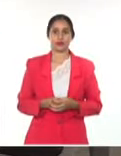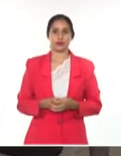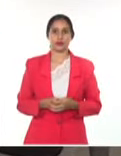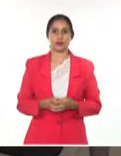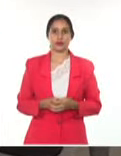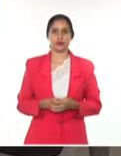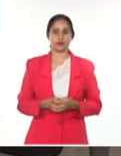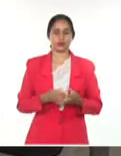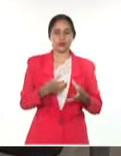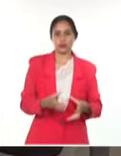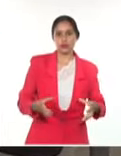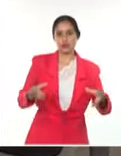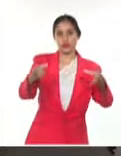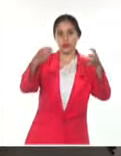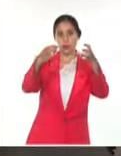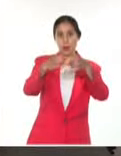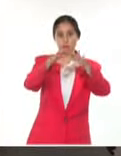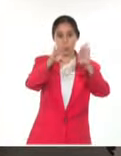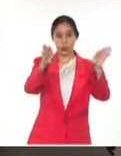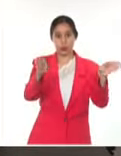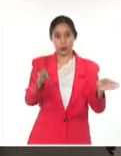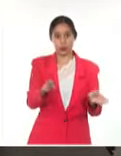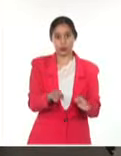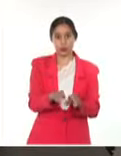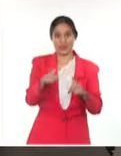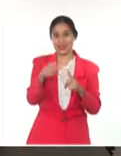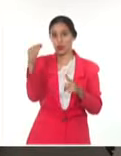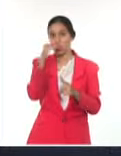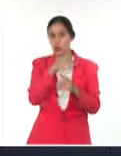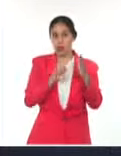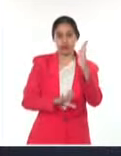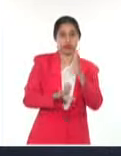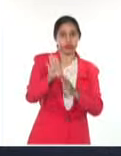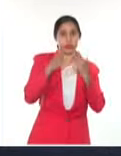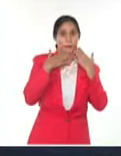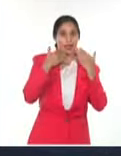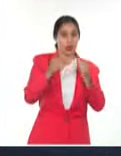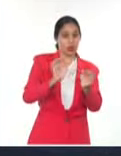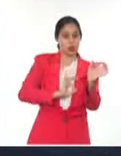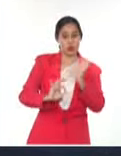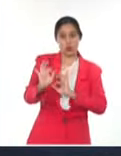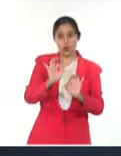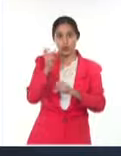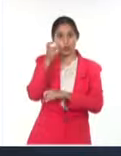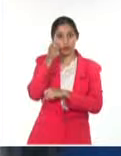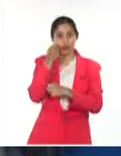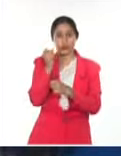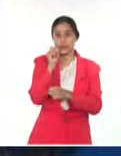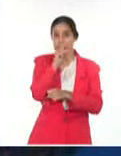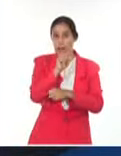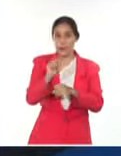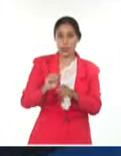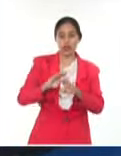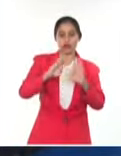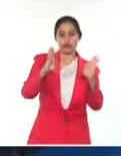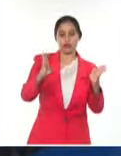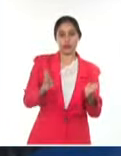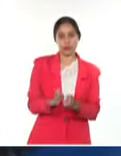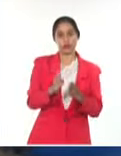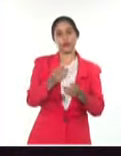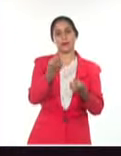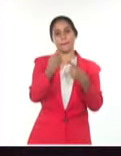Moldes y equipos con tecnologías de avanzada aseguran terminaciones con estándares similares a los que exhiben